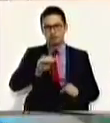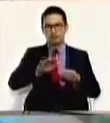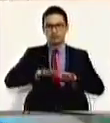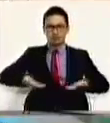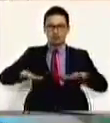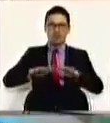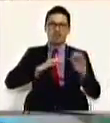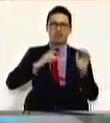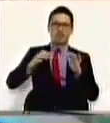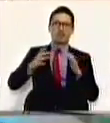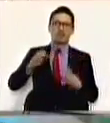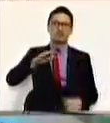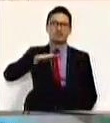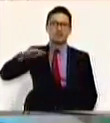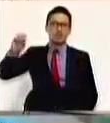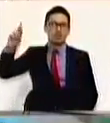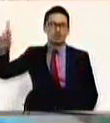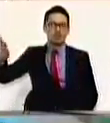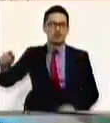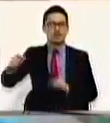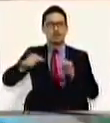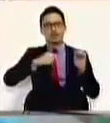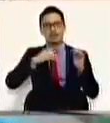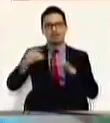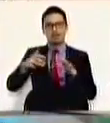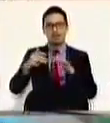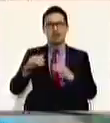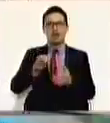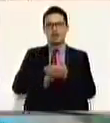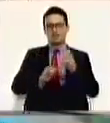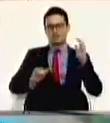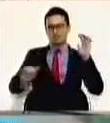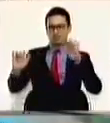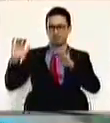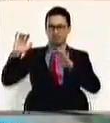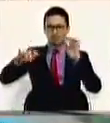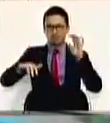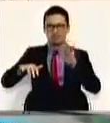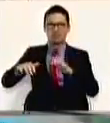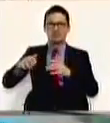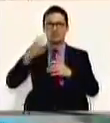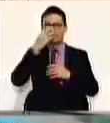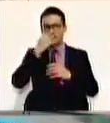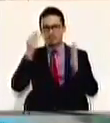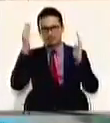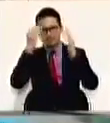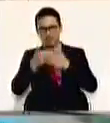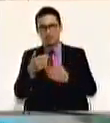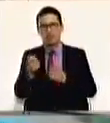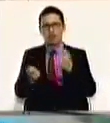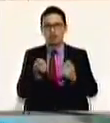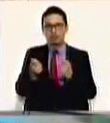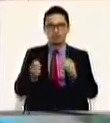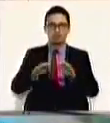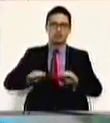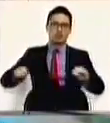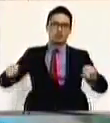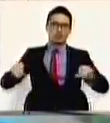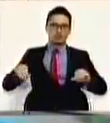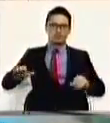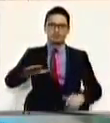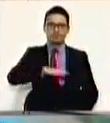llanos orientales, donde ha habido convergencia criminal, evidentemente, para hacer los negocios de la tierra, al